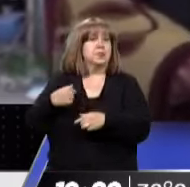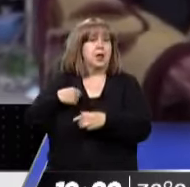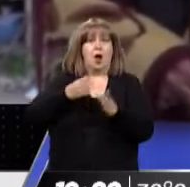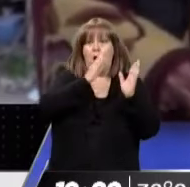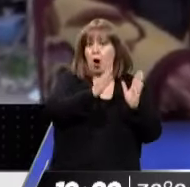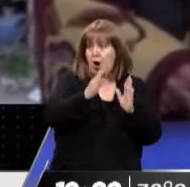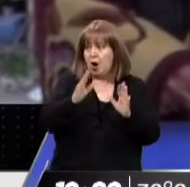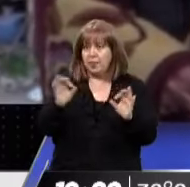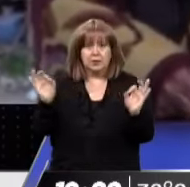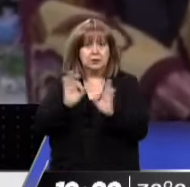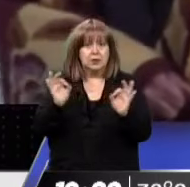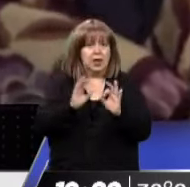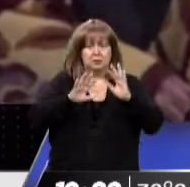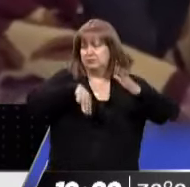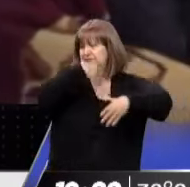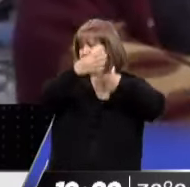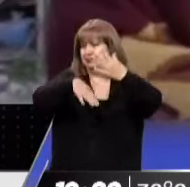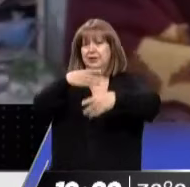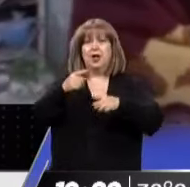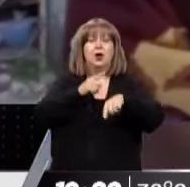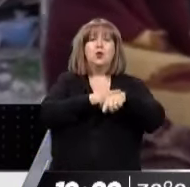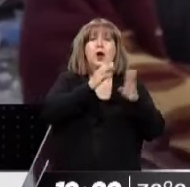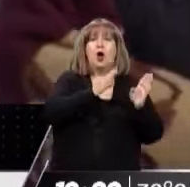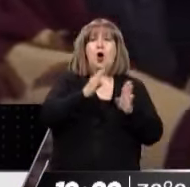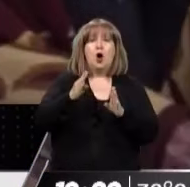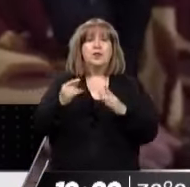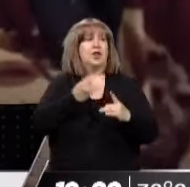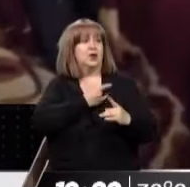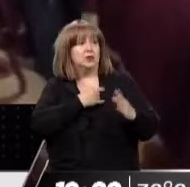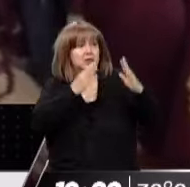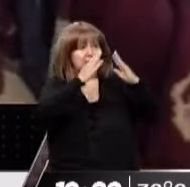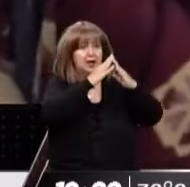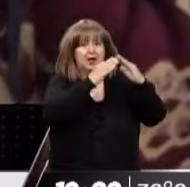Hay trabajo, pero no hay orden. Tampoco hay orden respecto a los refugios.